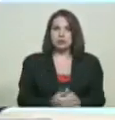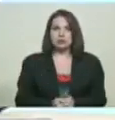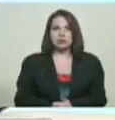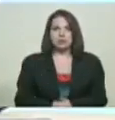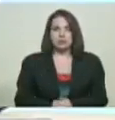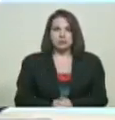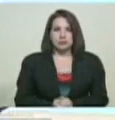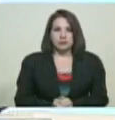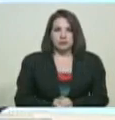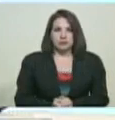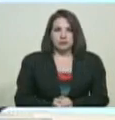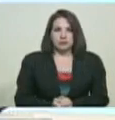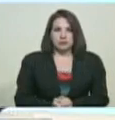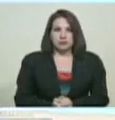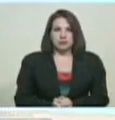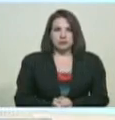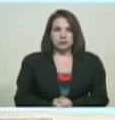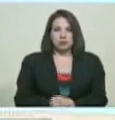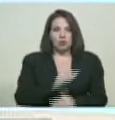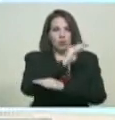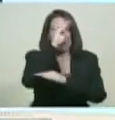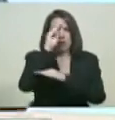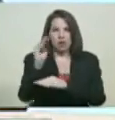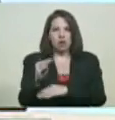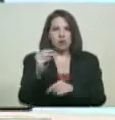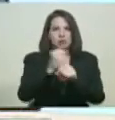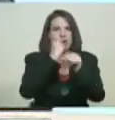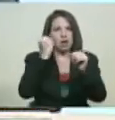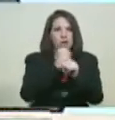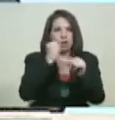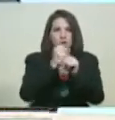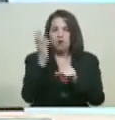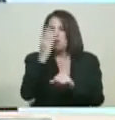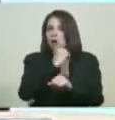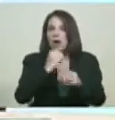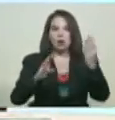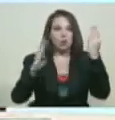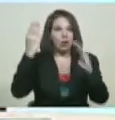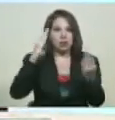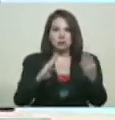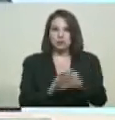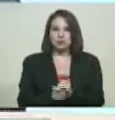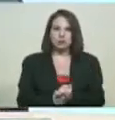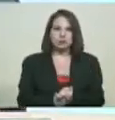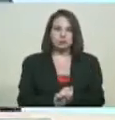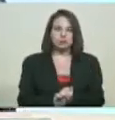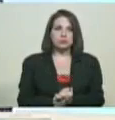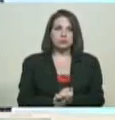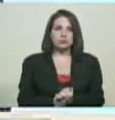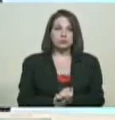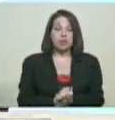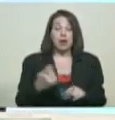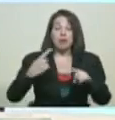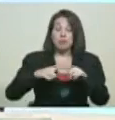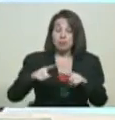de protección al empleo a la estabilidad no hay comparación pero nuestro pueblo tiene